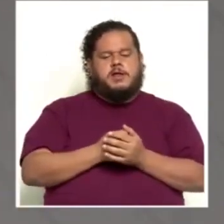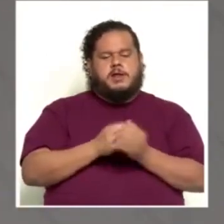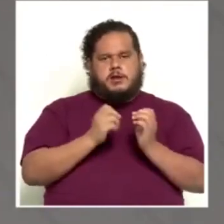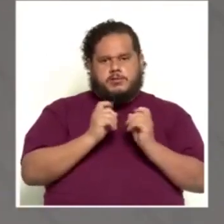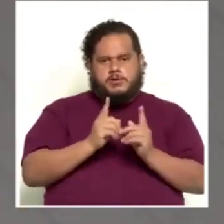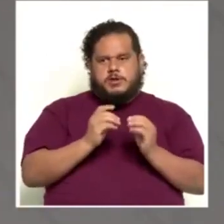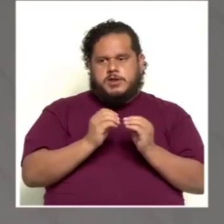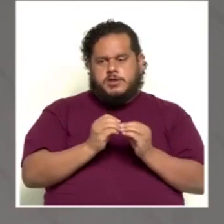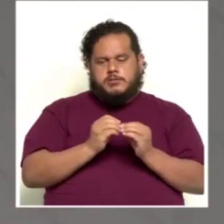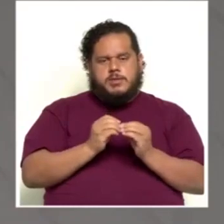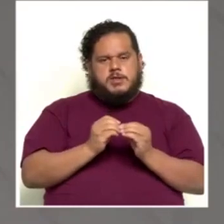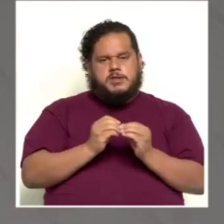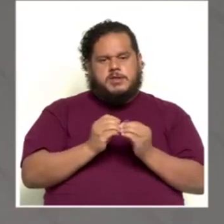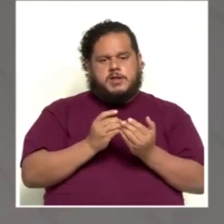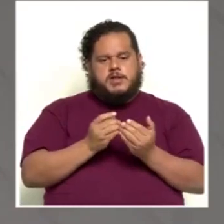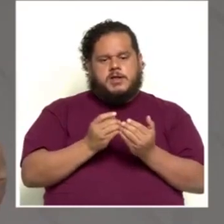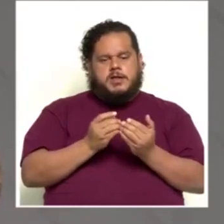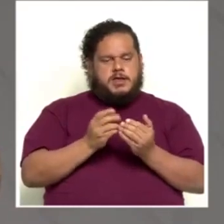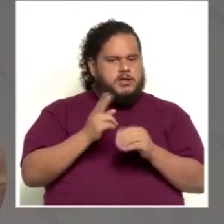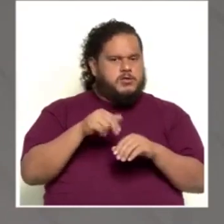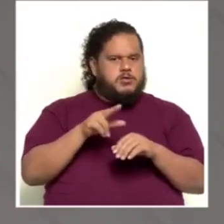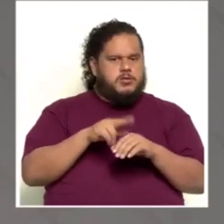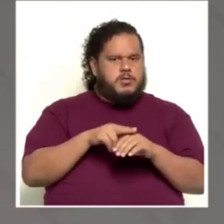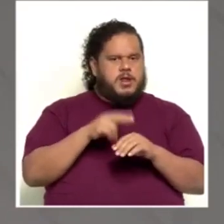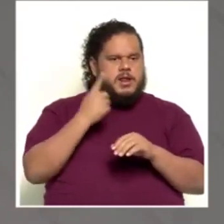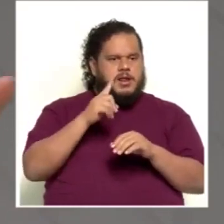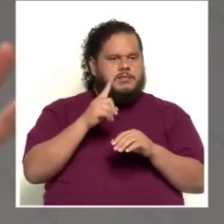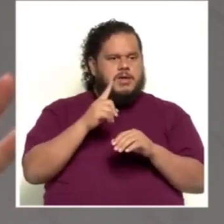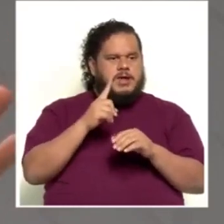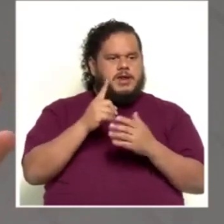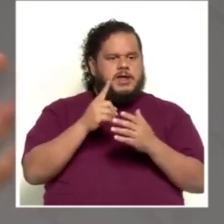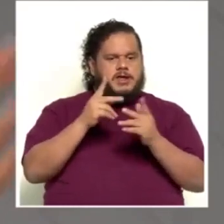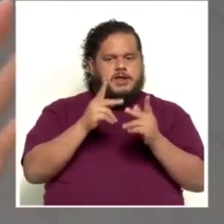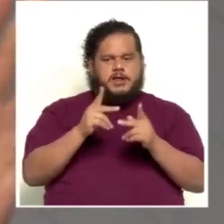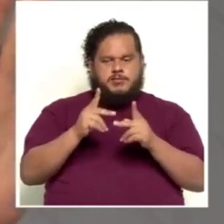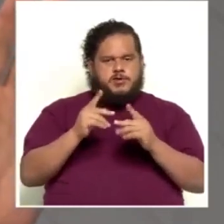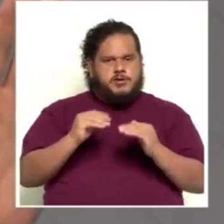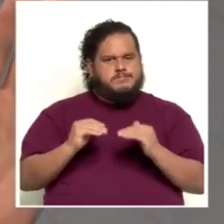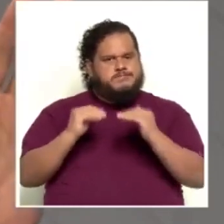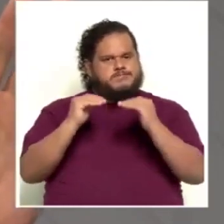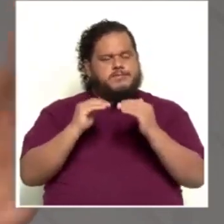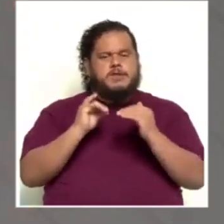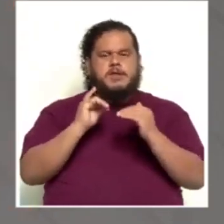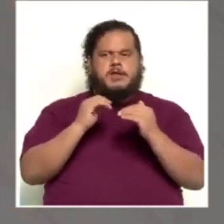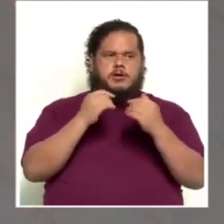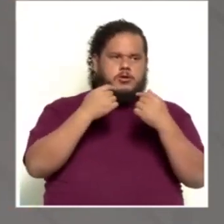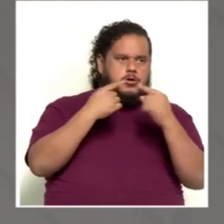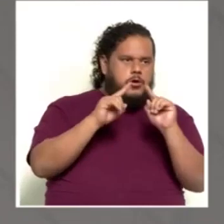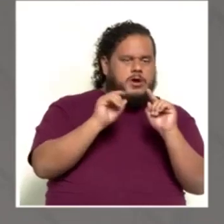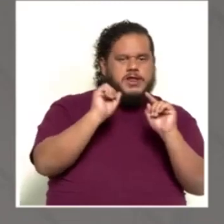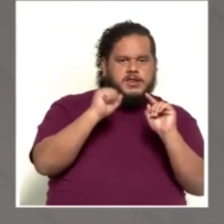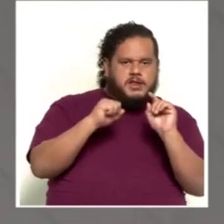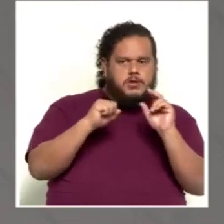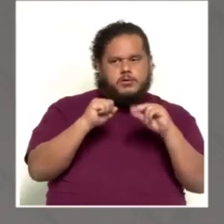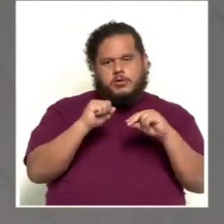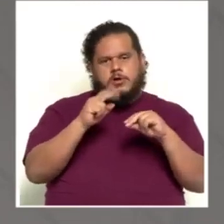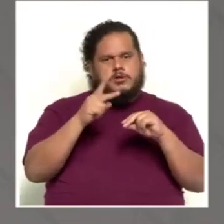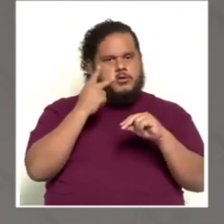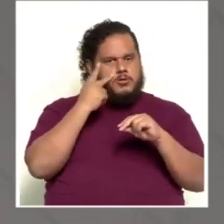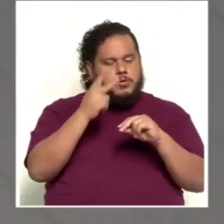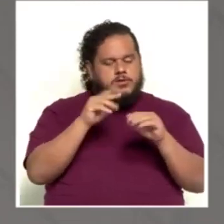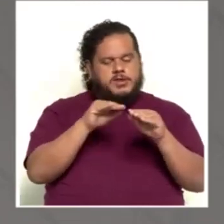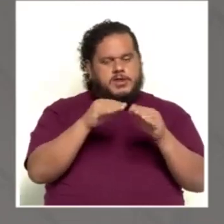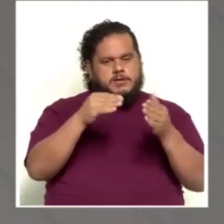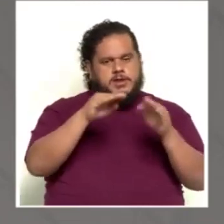para mantener el sistema democrático, digamos, a flote. Si lo consigue o no, eso lo vamos a ver en las urnas, pero sí me parece